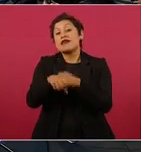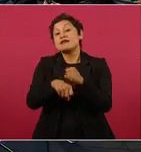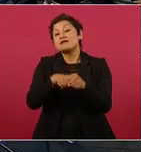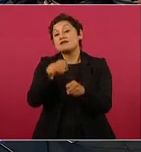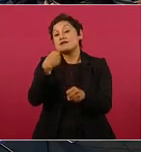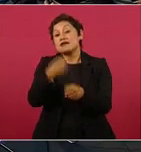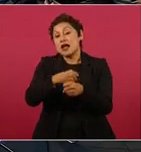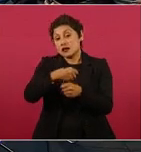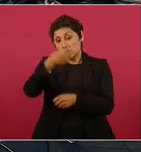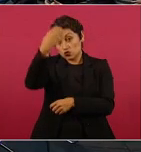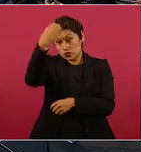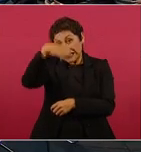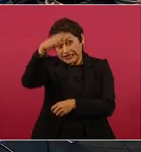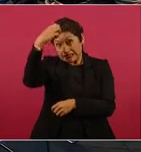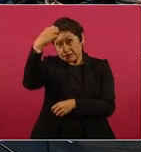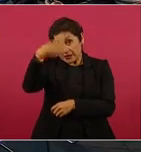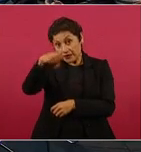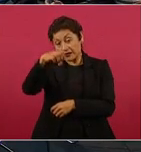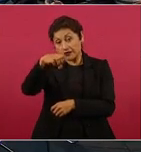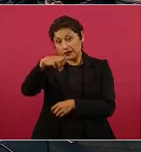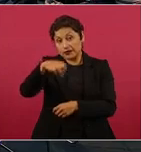experiencia.